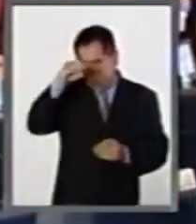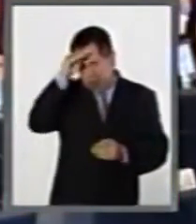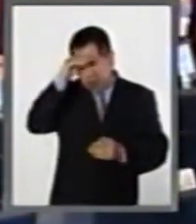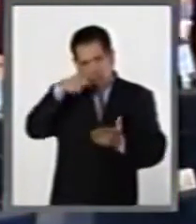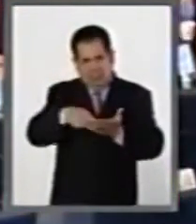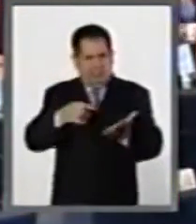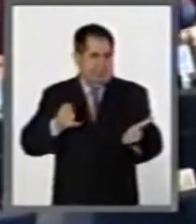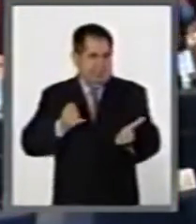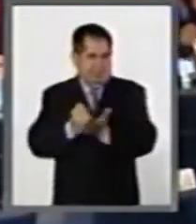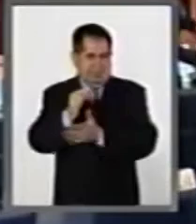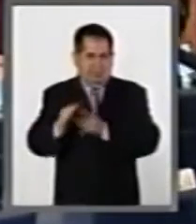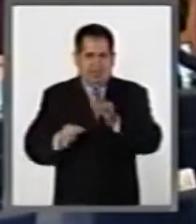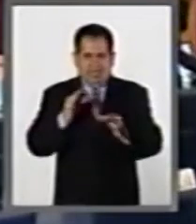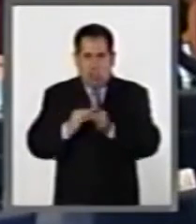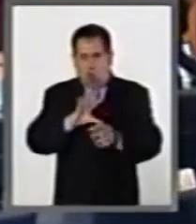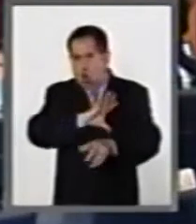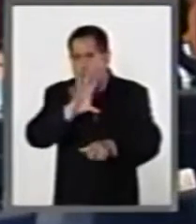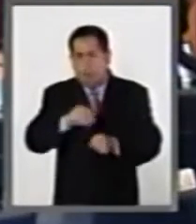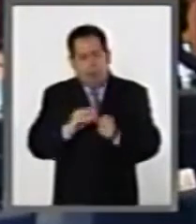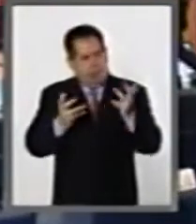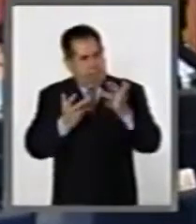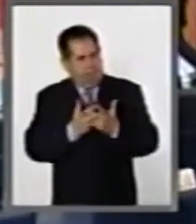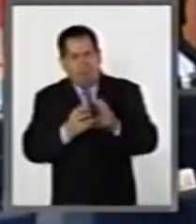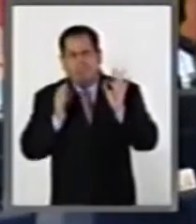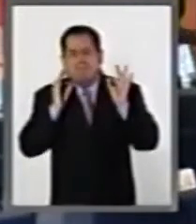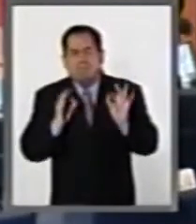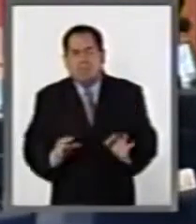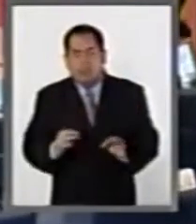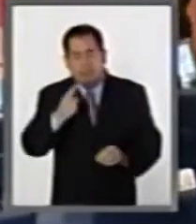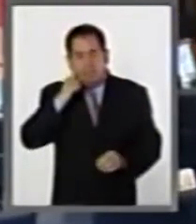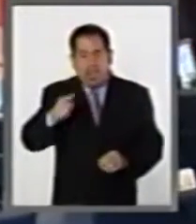dictamen que cumple a cabalidad